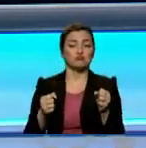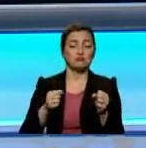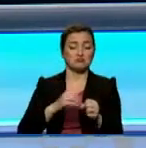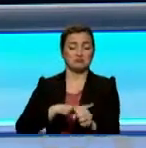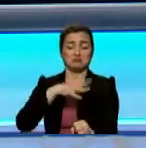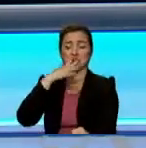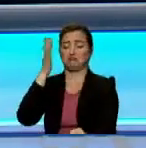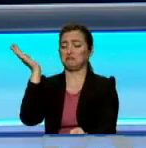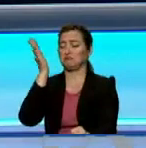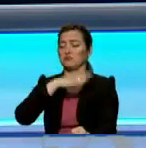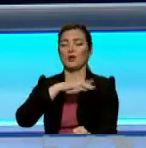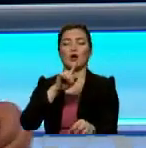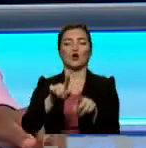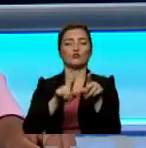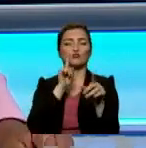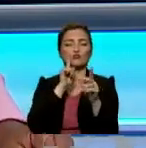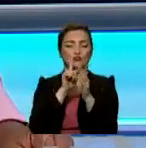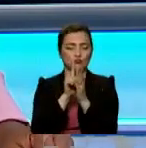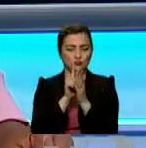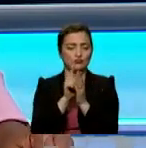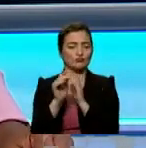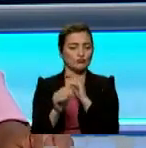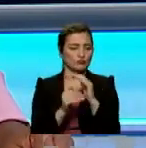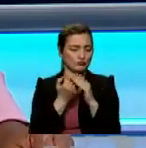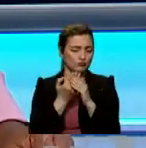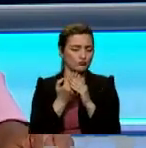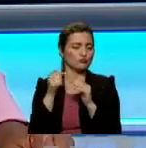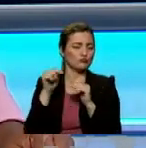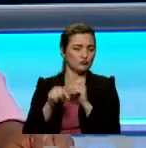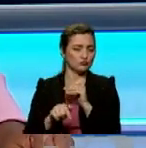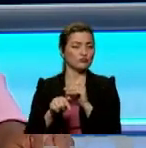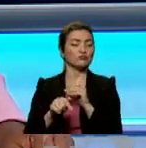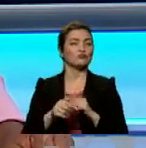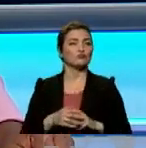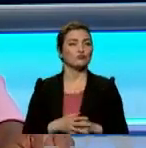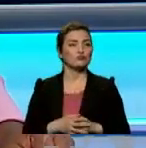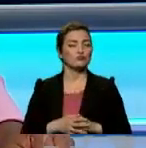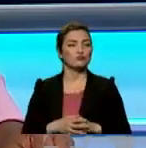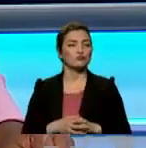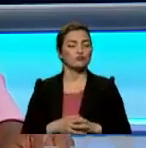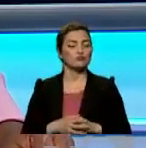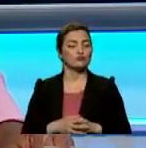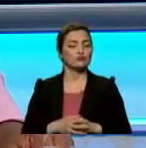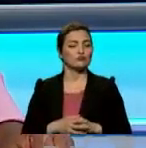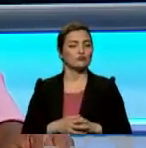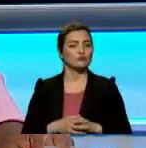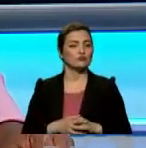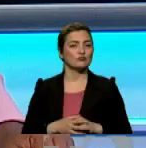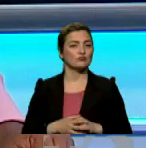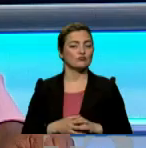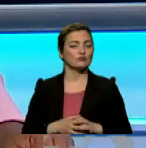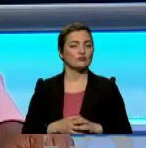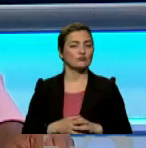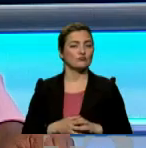el ambiente. Estas son algunas de las denuncias que llegaron a nuestro correo de primera mano